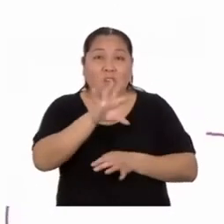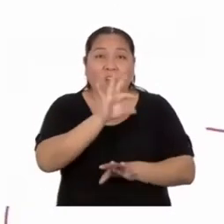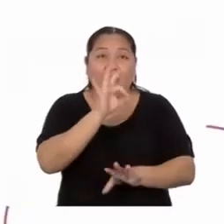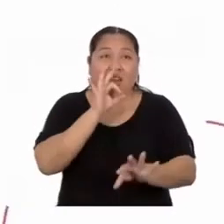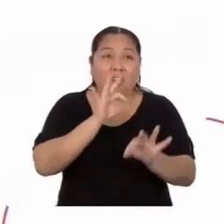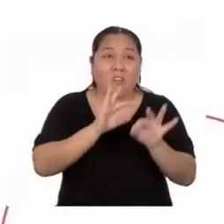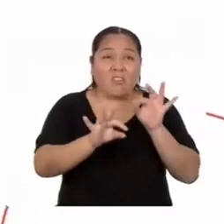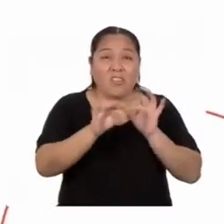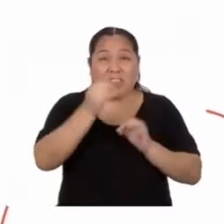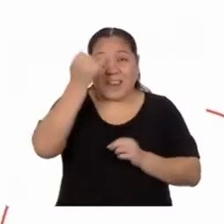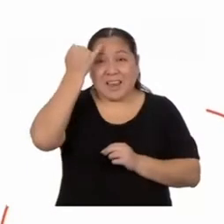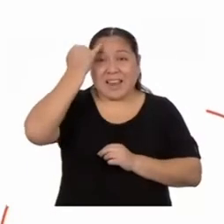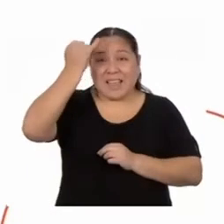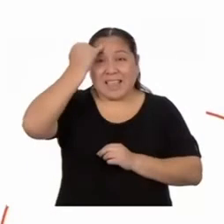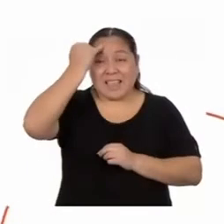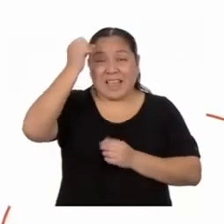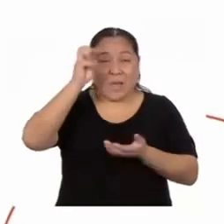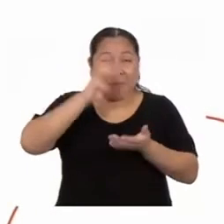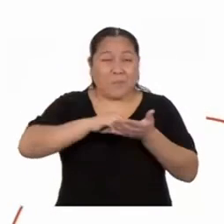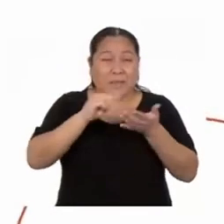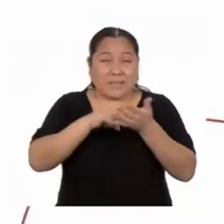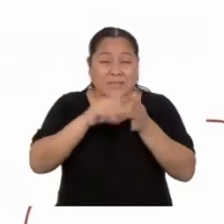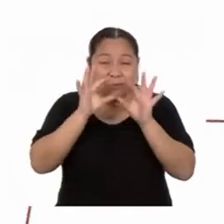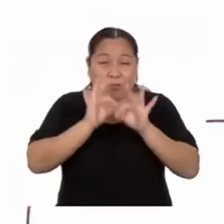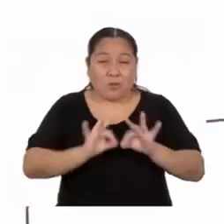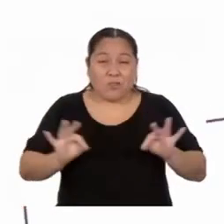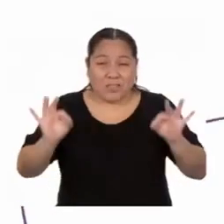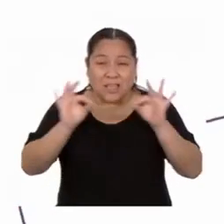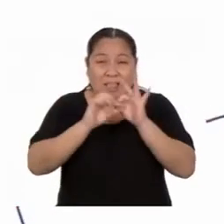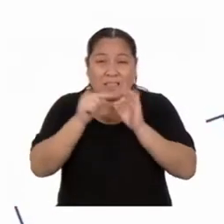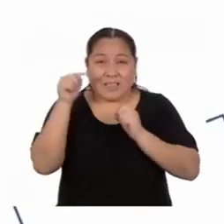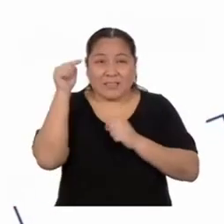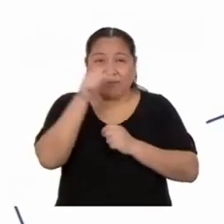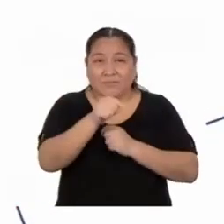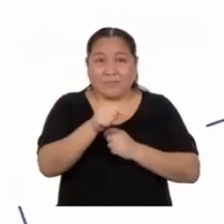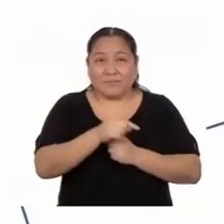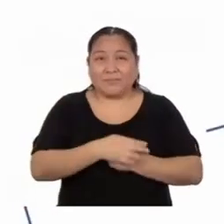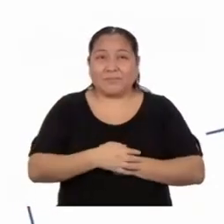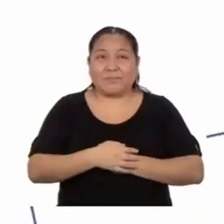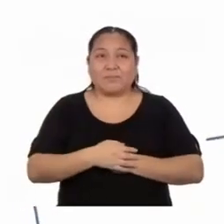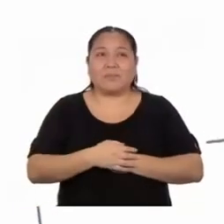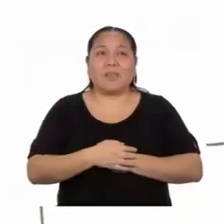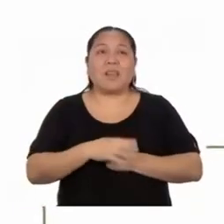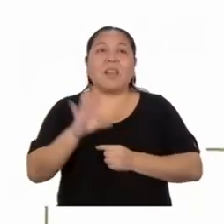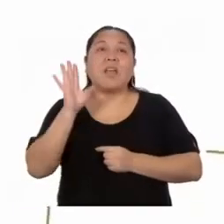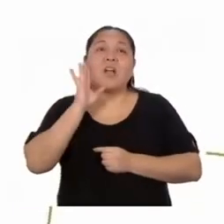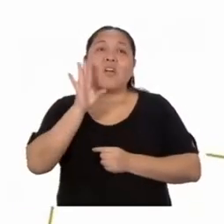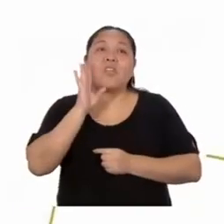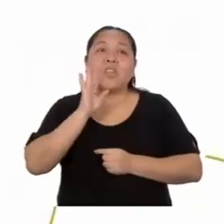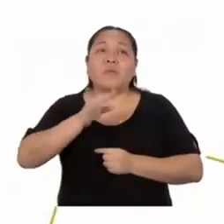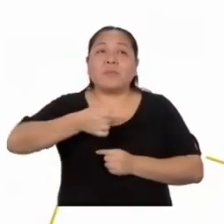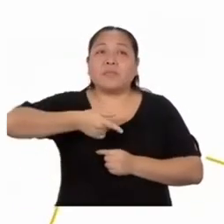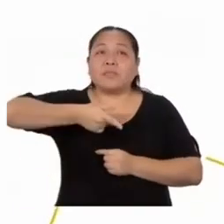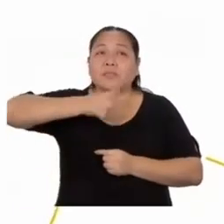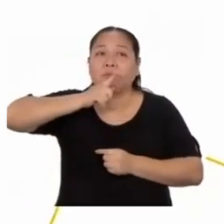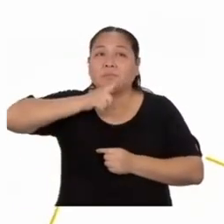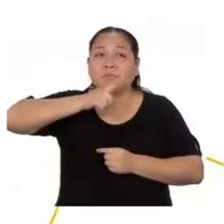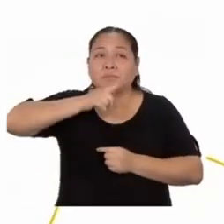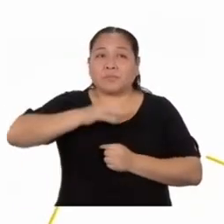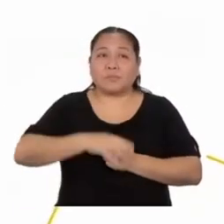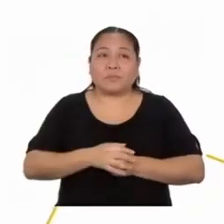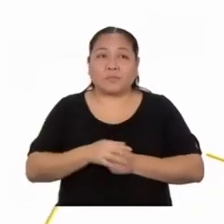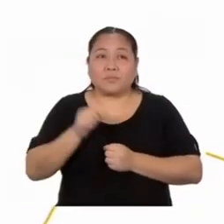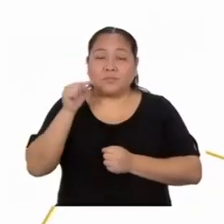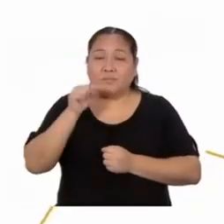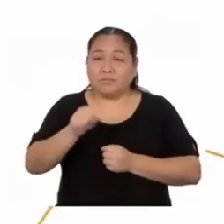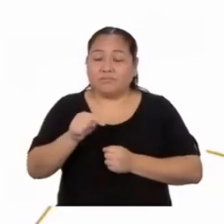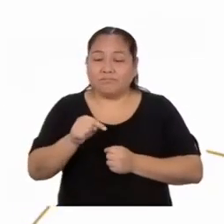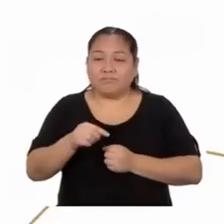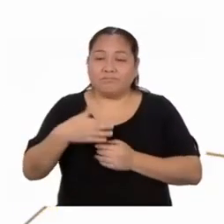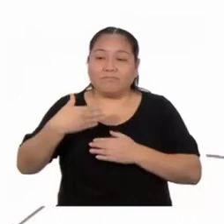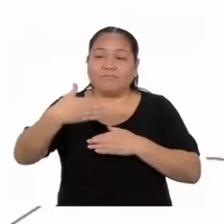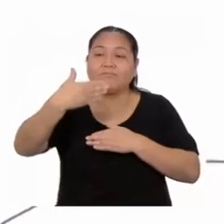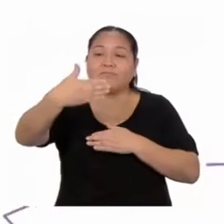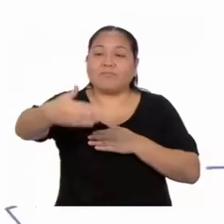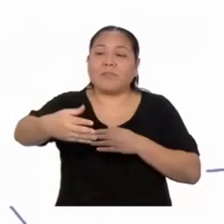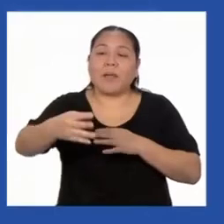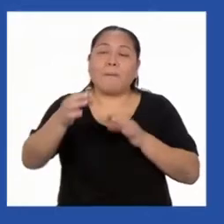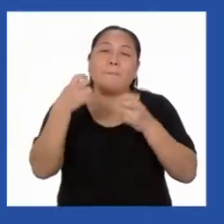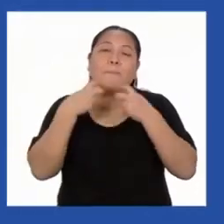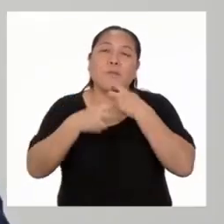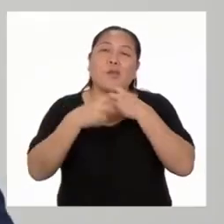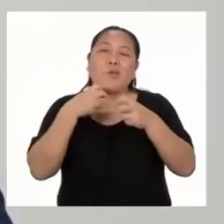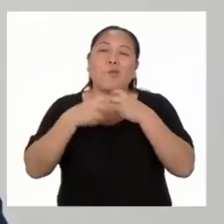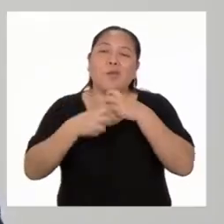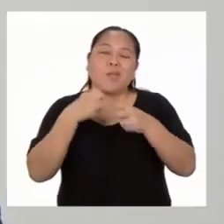que la idea principal es: la contaminación del agua generará repercusiones